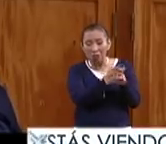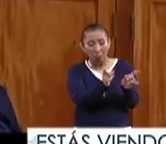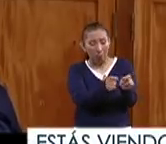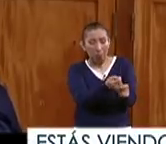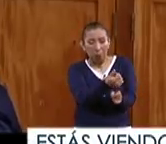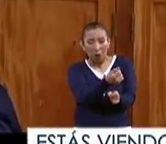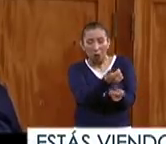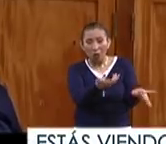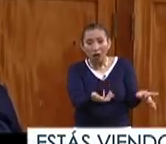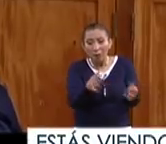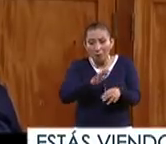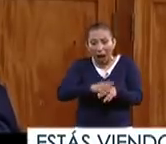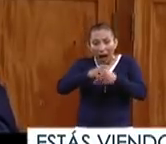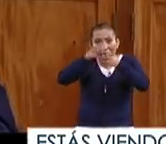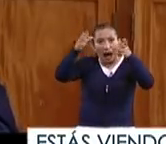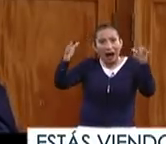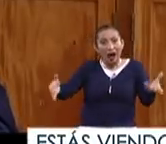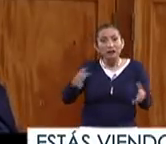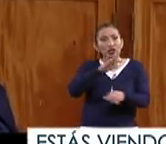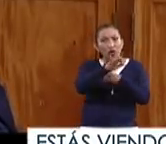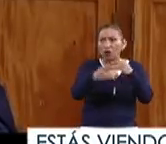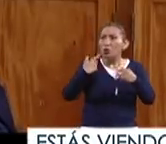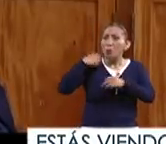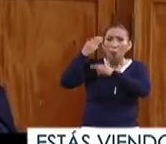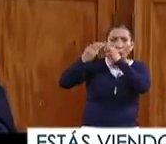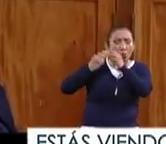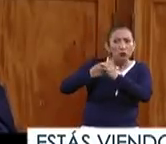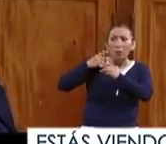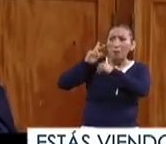nuestra. Y todo el mundo nos dice,